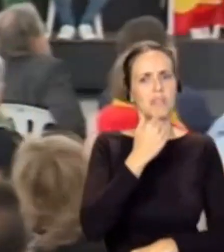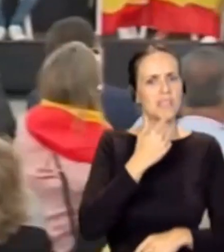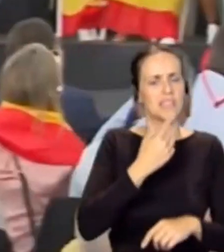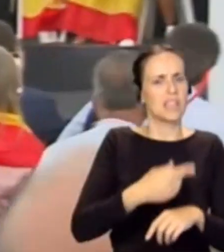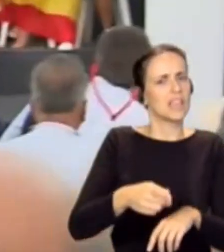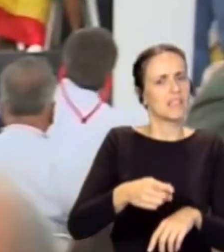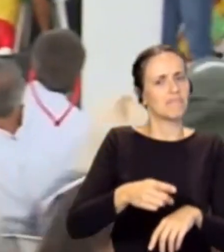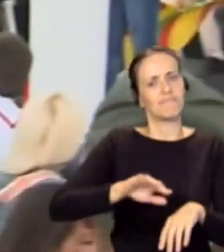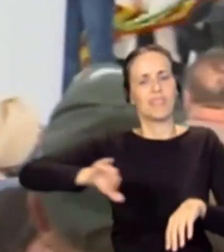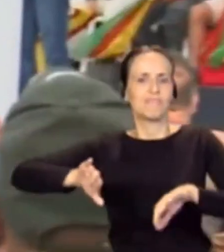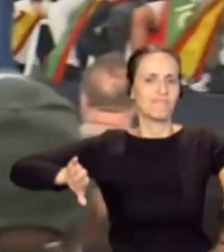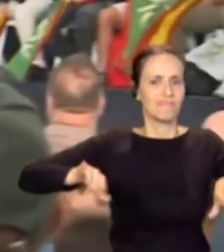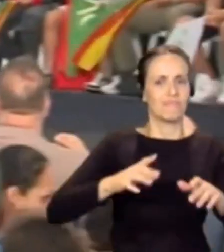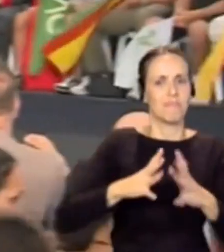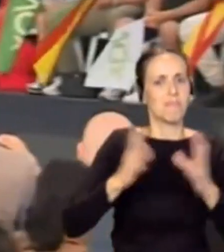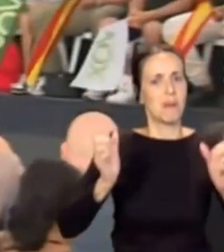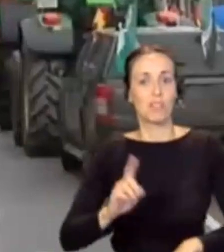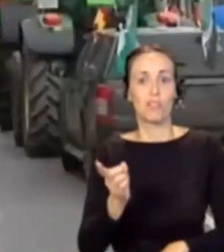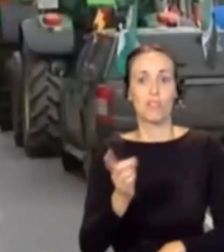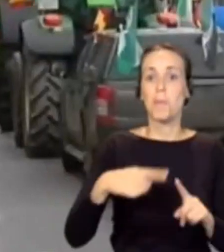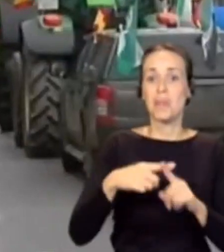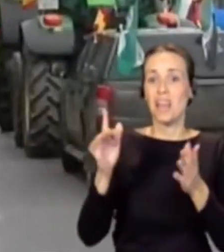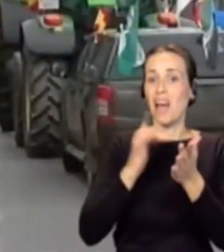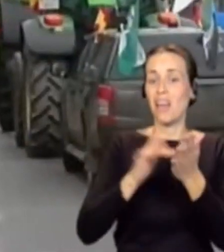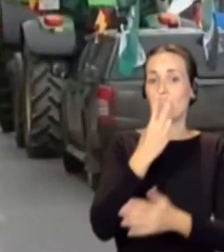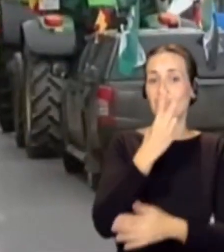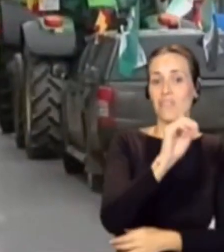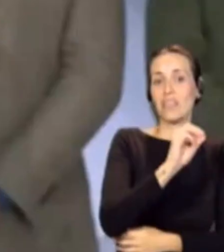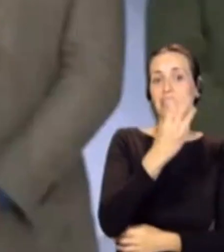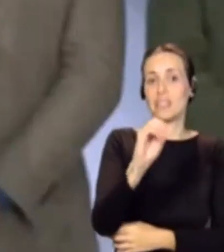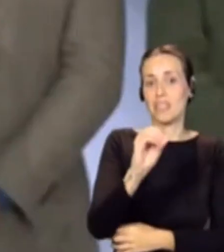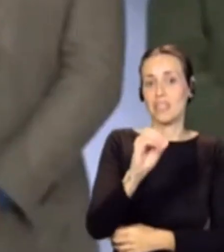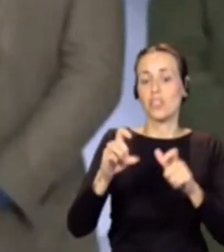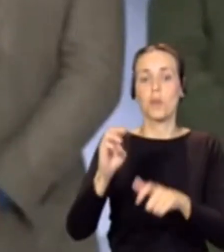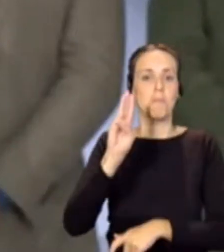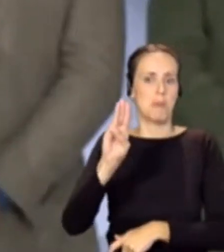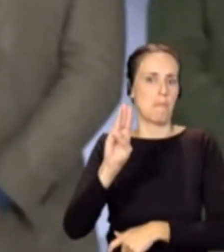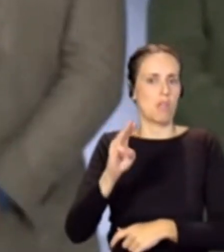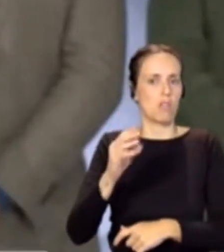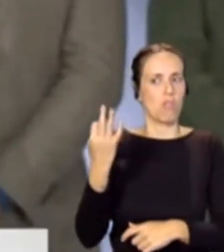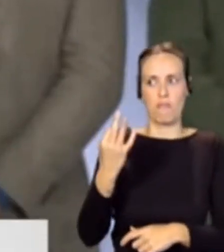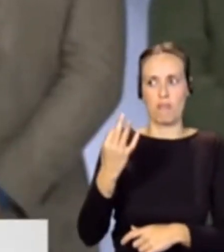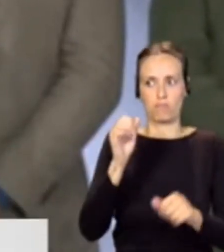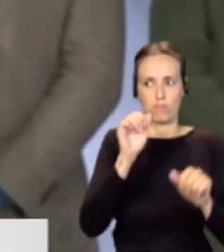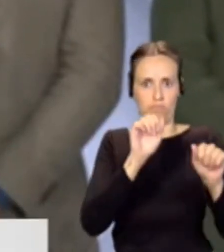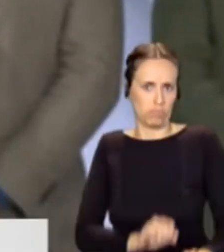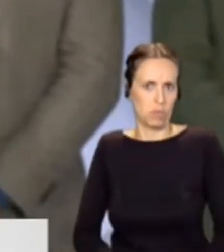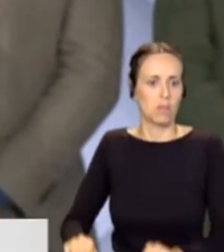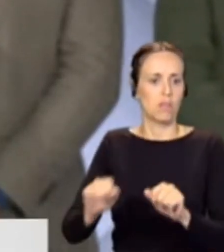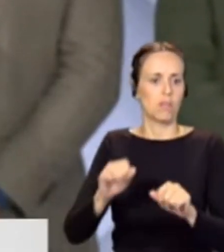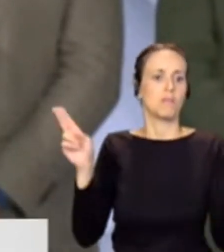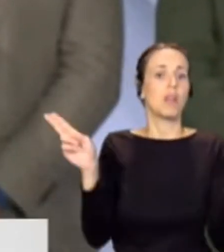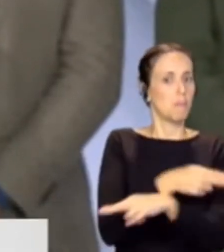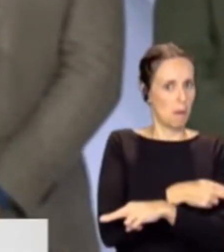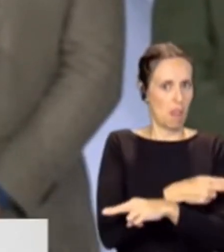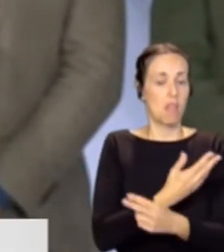la soberanía de los países, eliminar la Agenda 2030 y el sector primario. Vamos a seguir luchando, vamos a seguir trabajando, muy